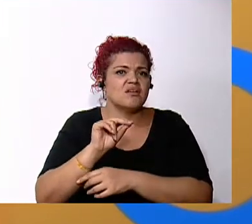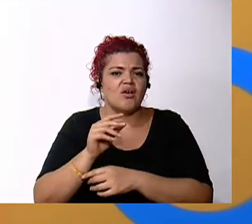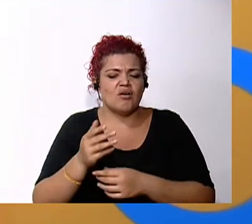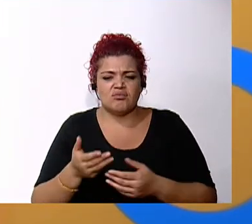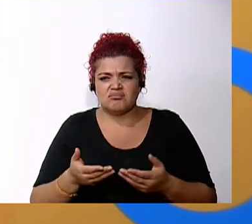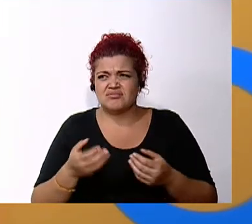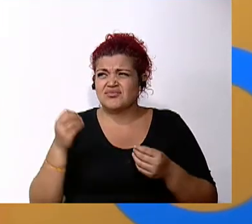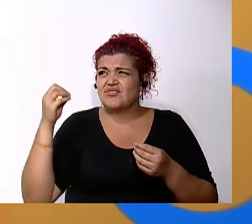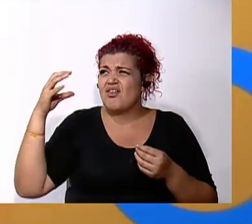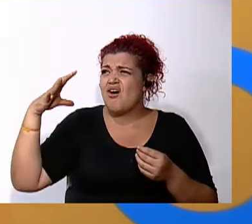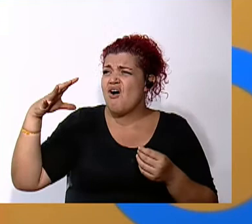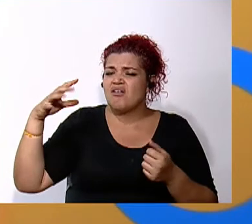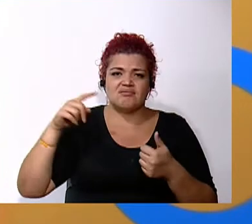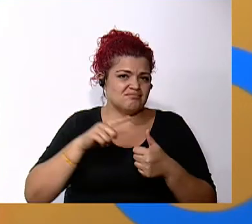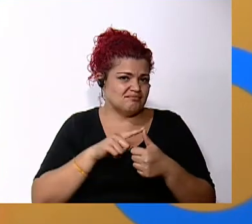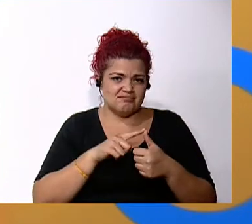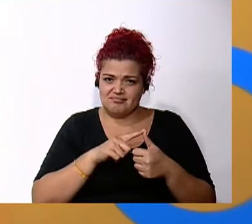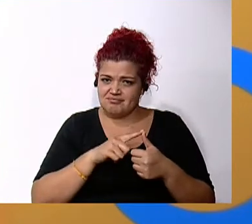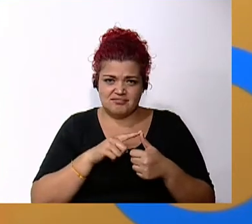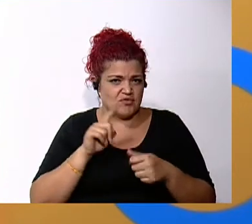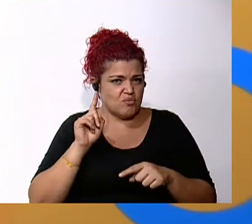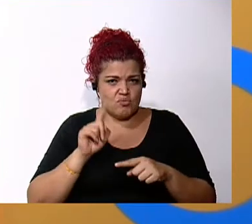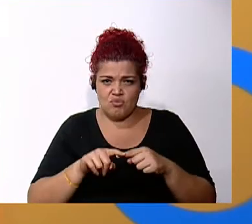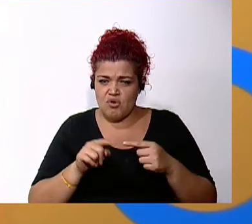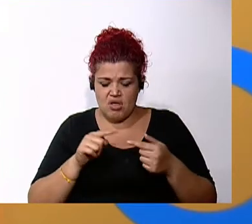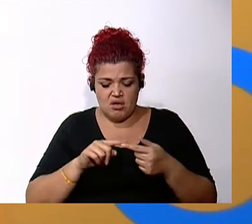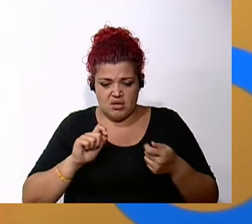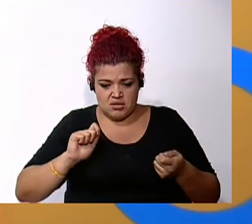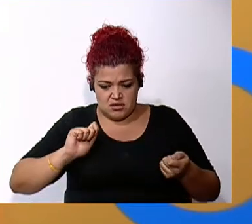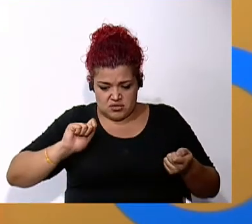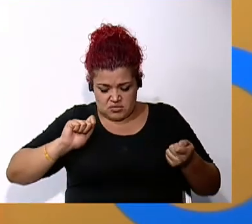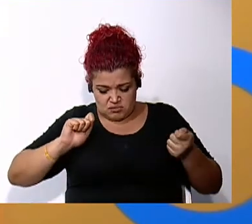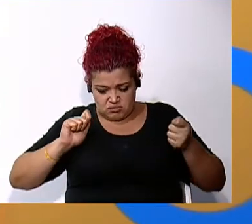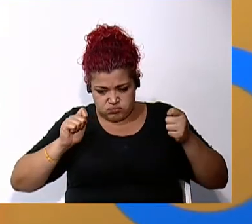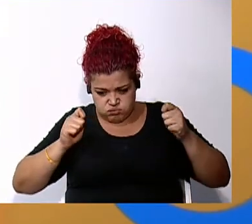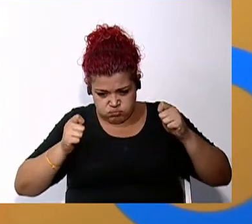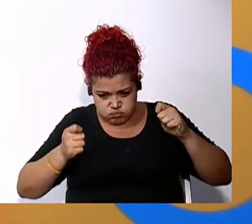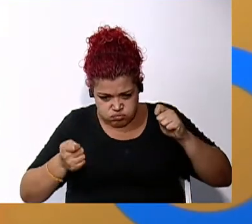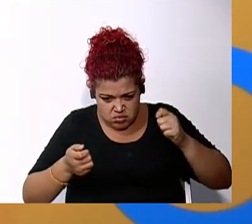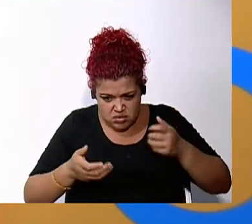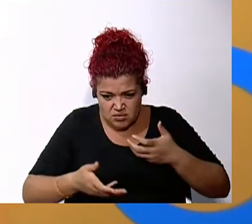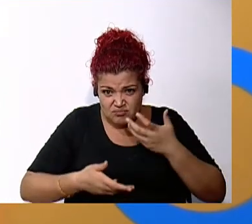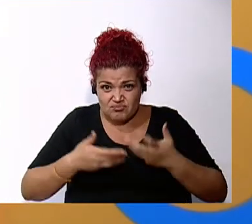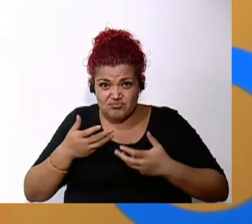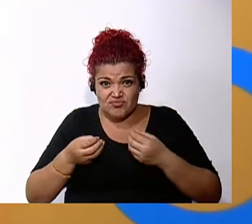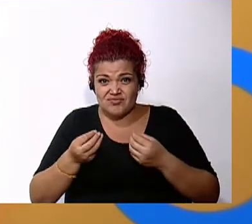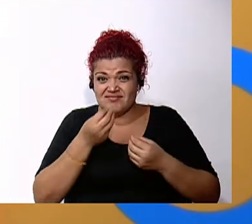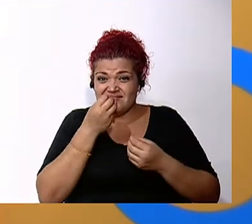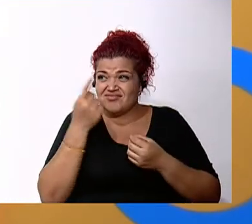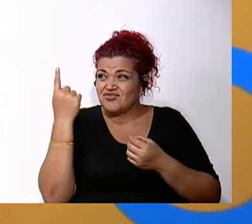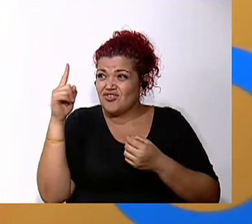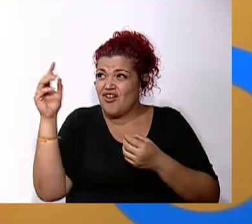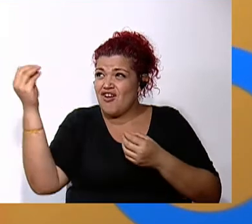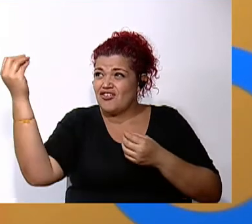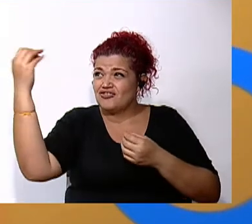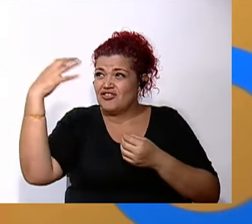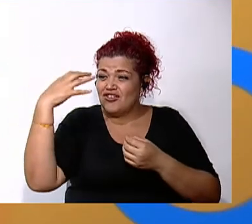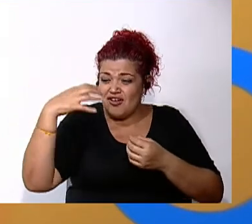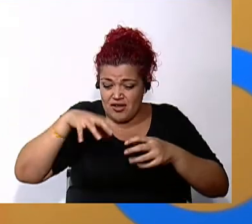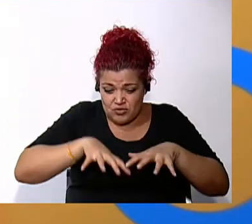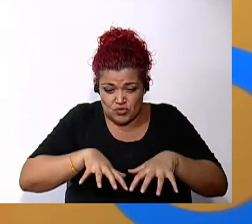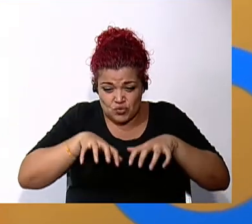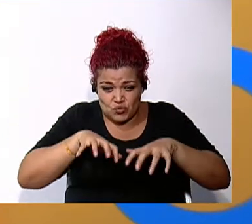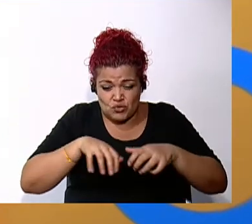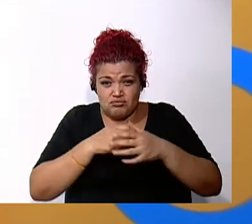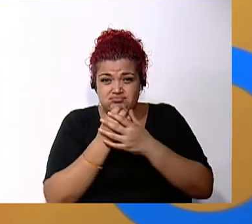la luz del sol, no podía transformar y hacer la fotosíntesis dentro de este recipiente. No tenía el